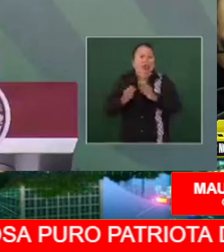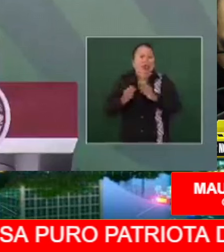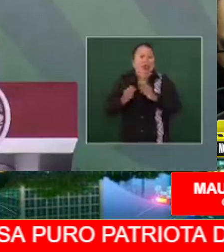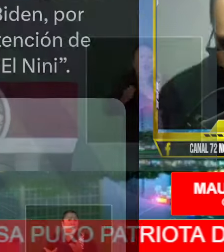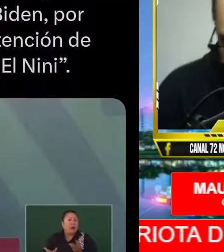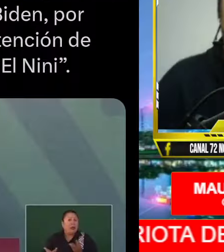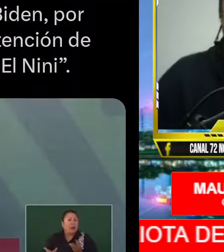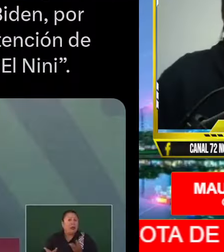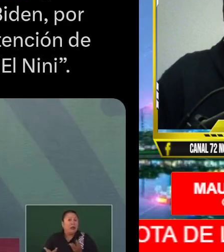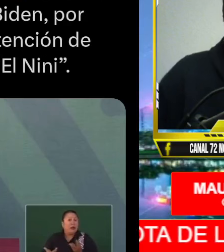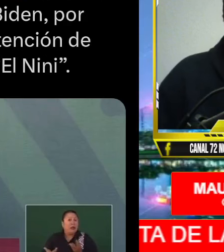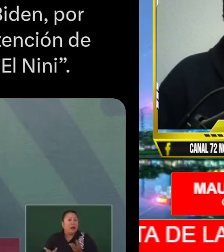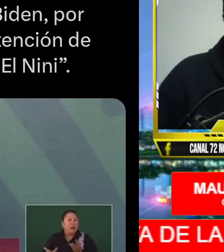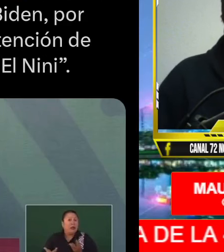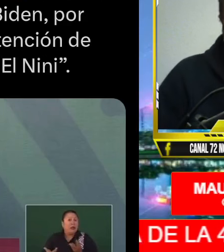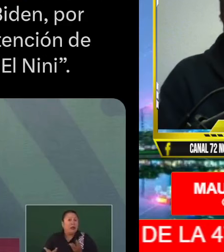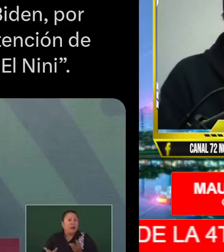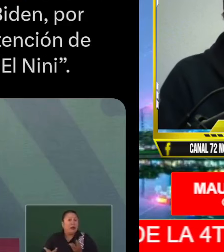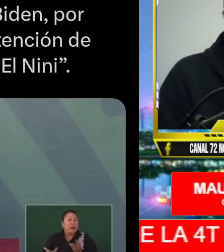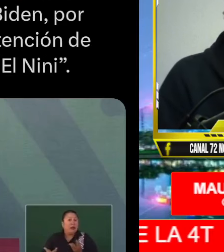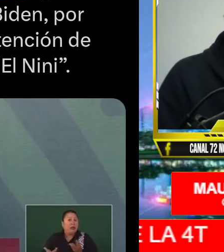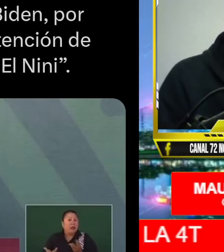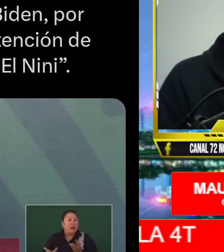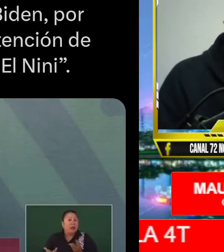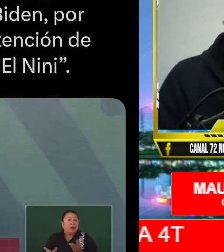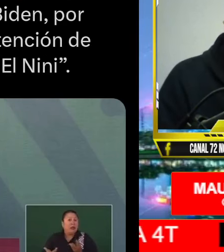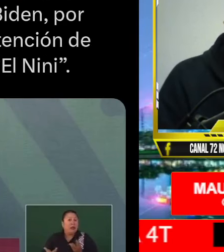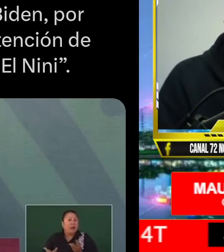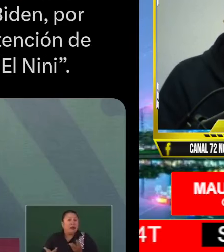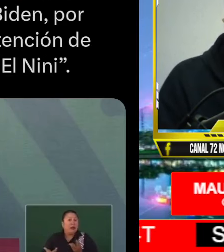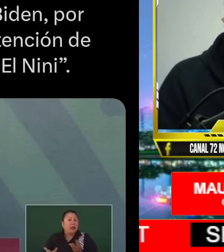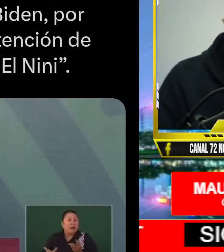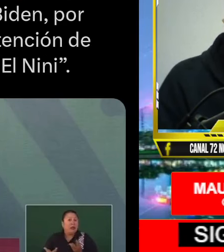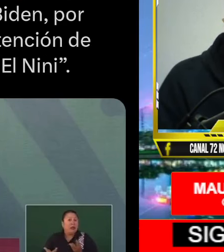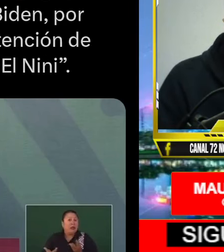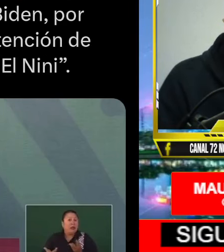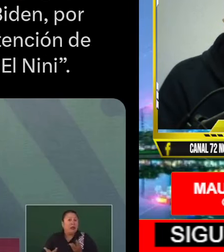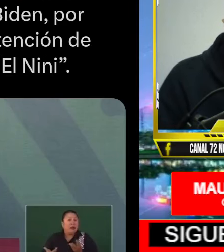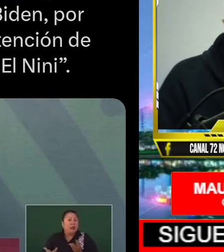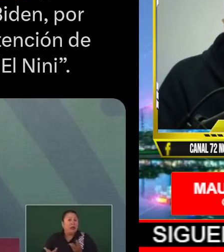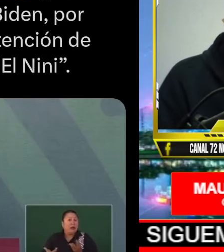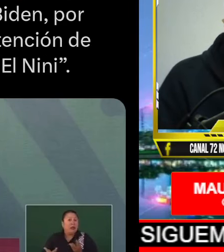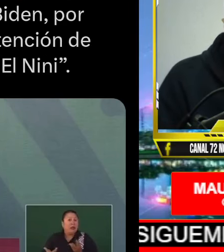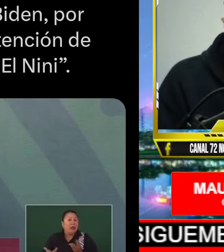demás. Vean ni más ni menos lo que comenta el portal 4T,